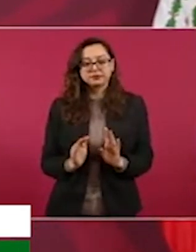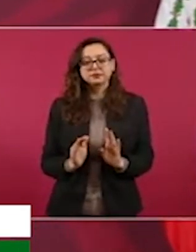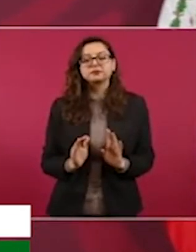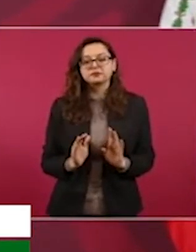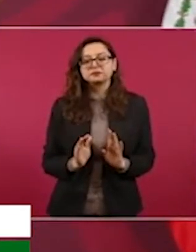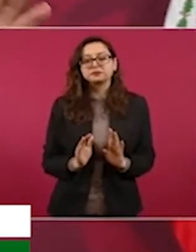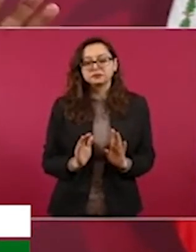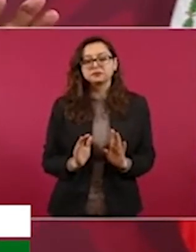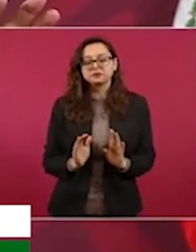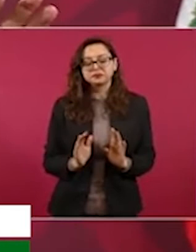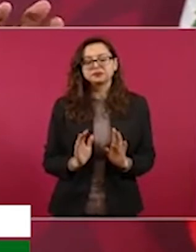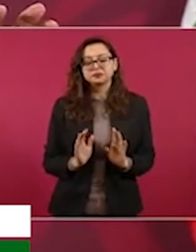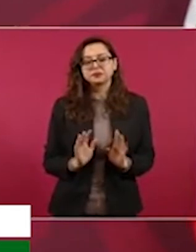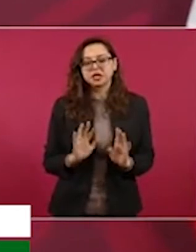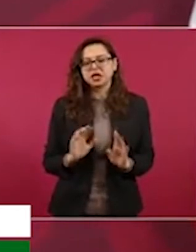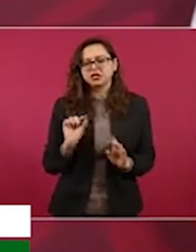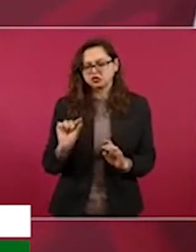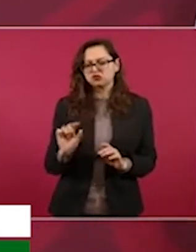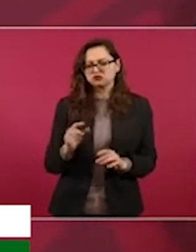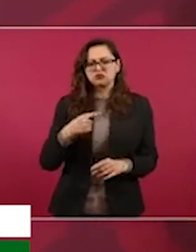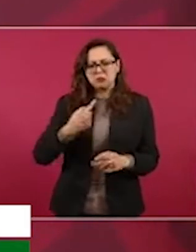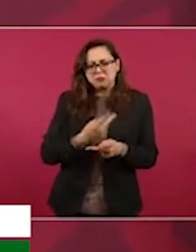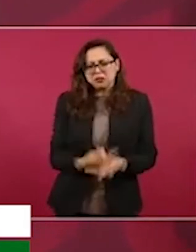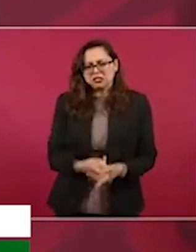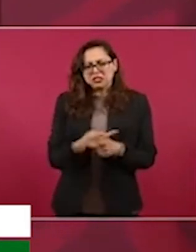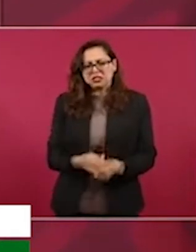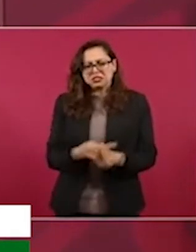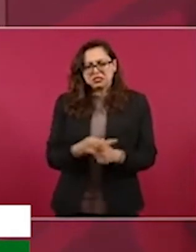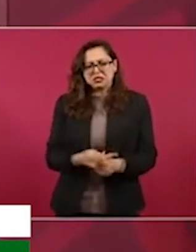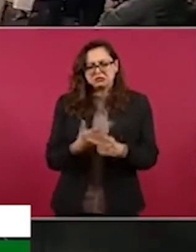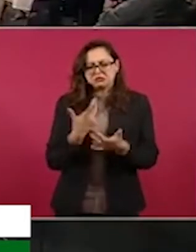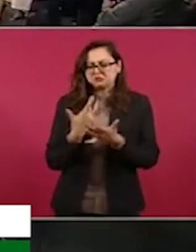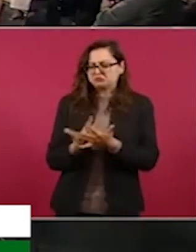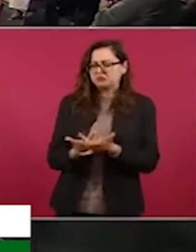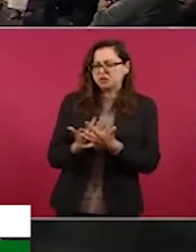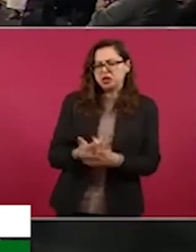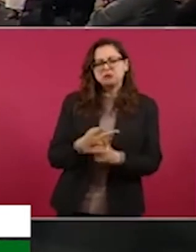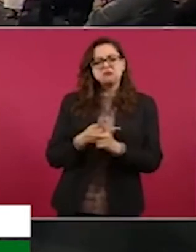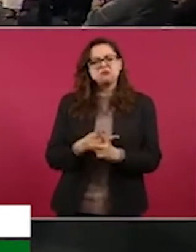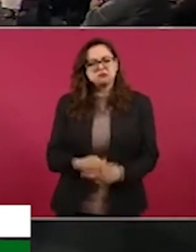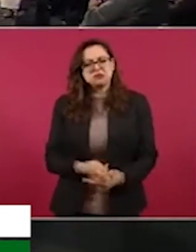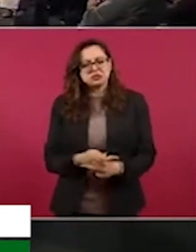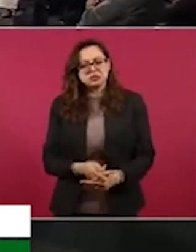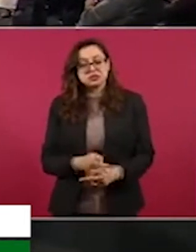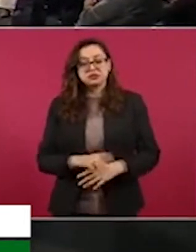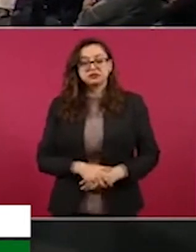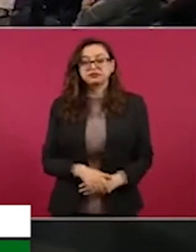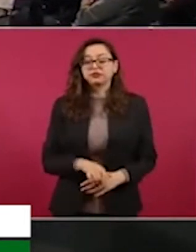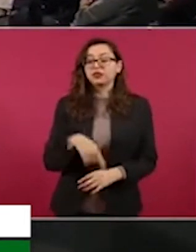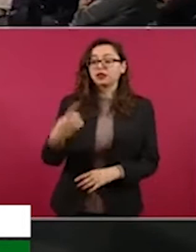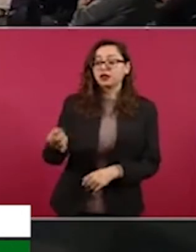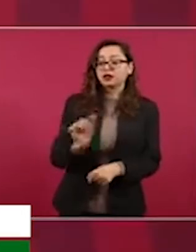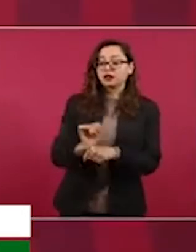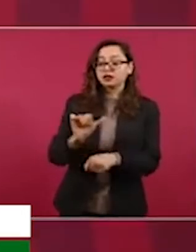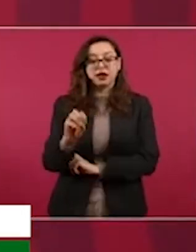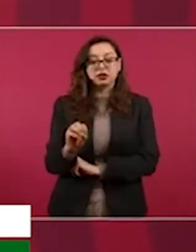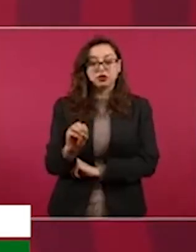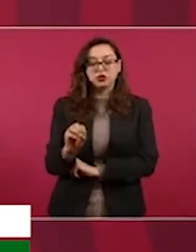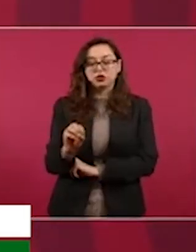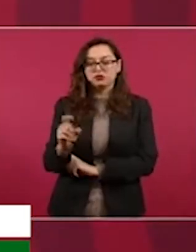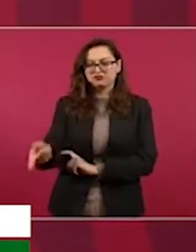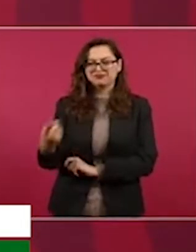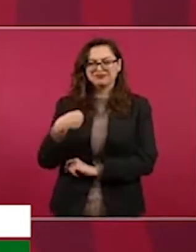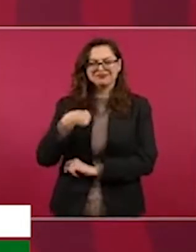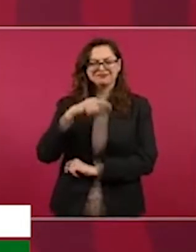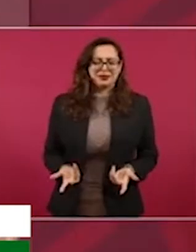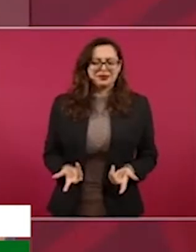del presidente del Banco Interamericano de Desarrollo. Acerca de Alberto Fernández, es mi amigo.